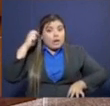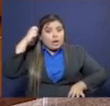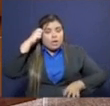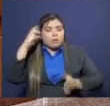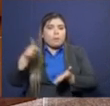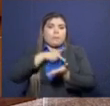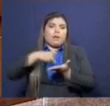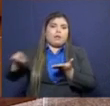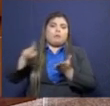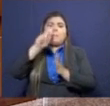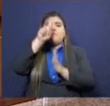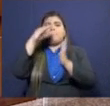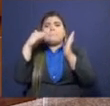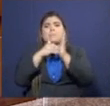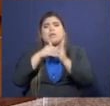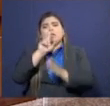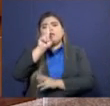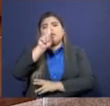1.155.